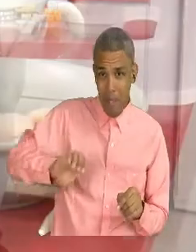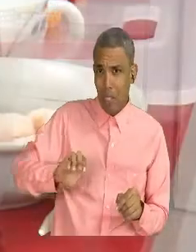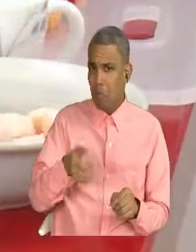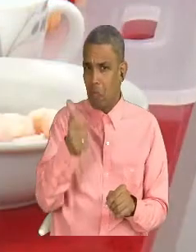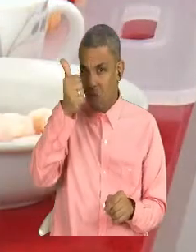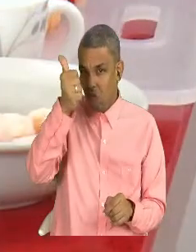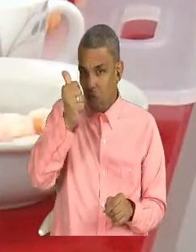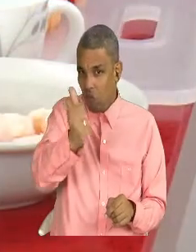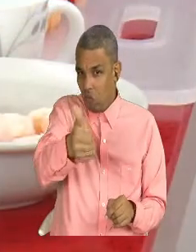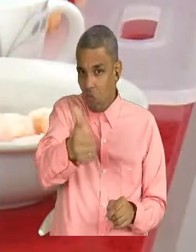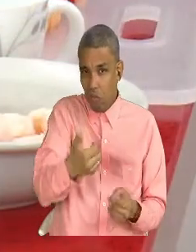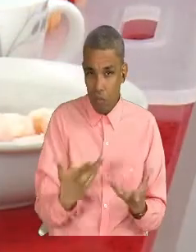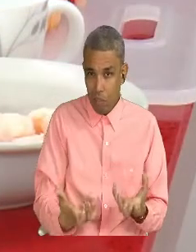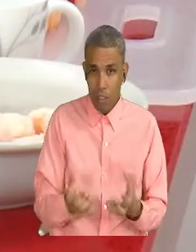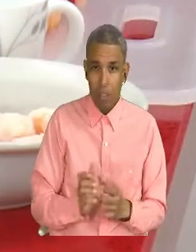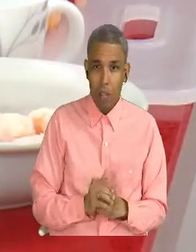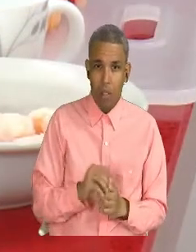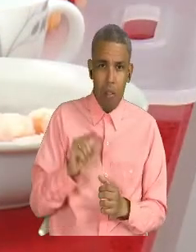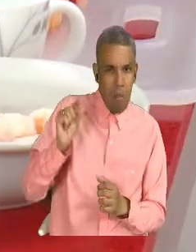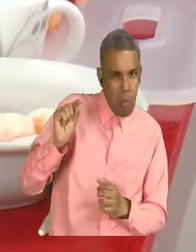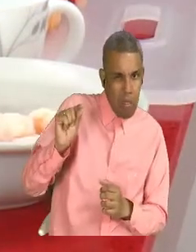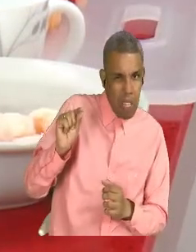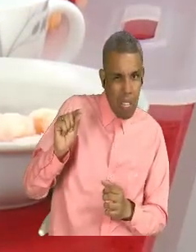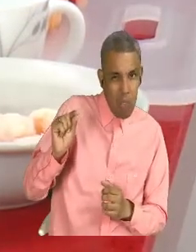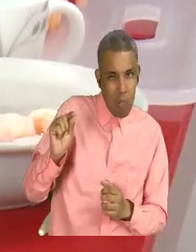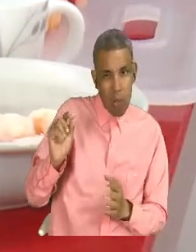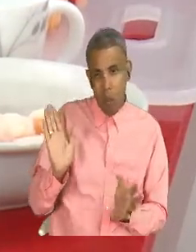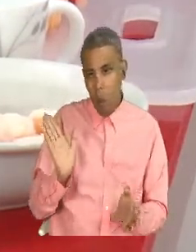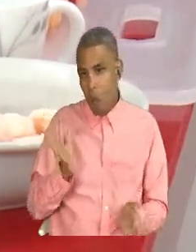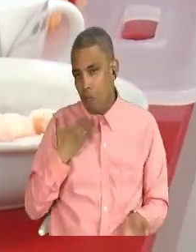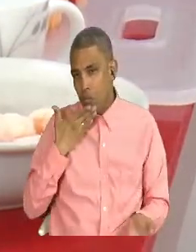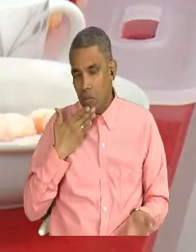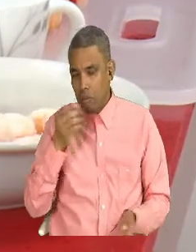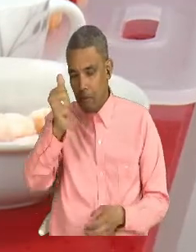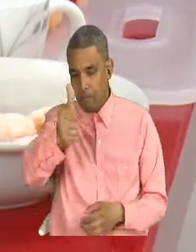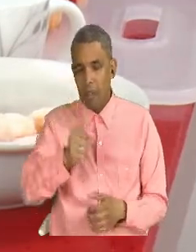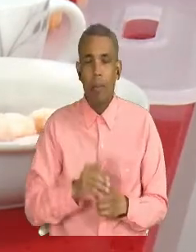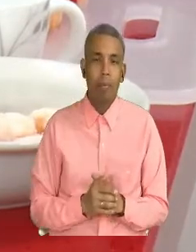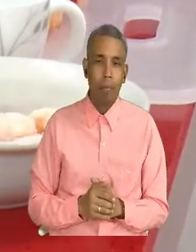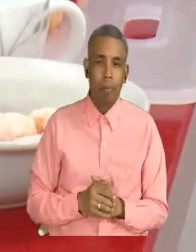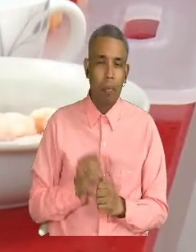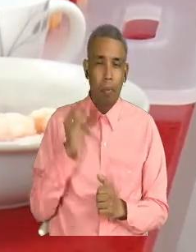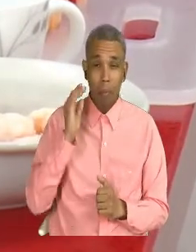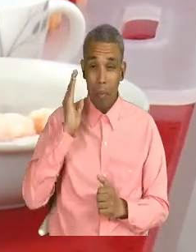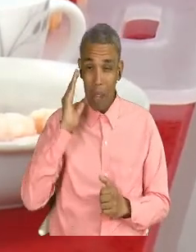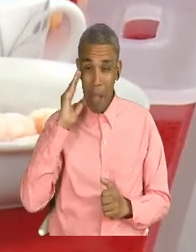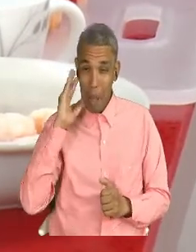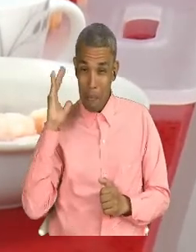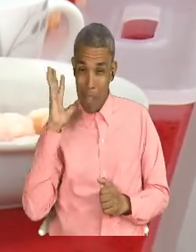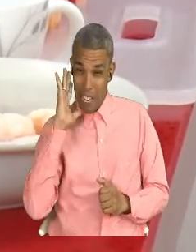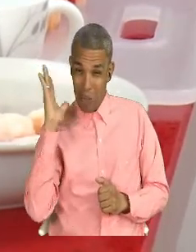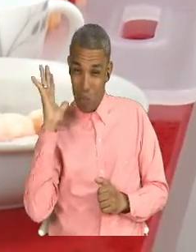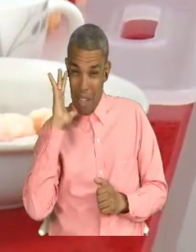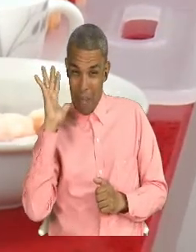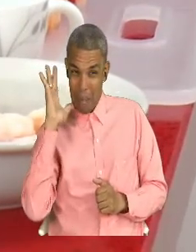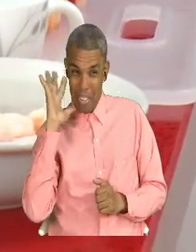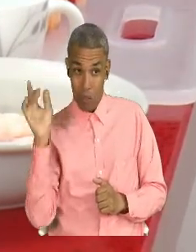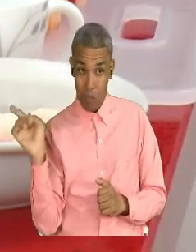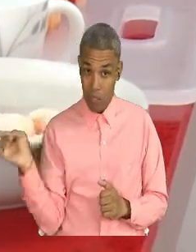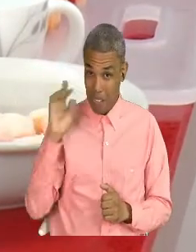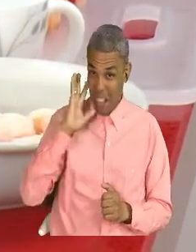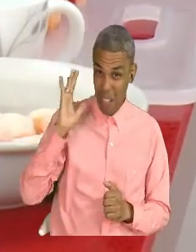a gusto. Si aplicamos mucha mostaza, nos va a quedar un sabor fuerte y amarillo, muy amarillo. Okay.